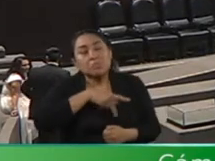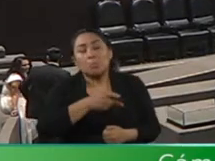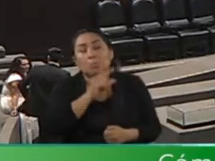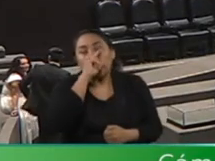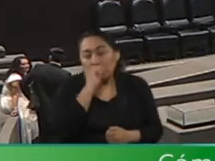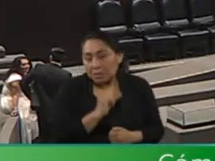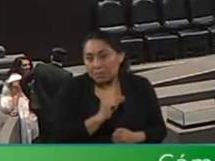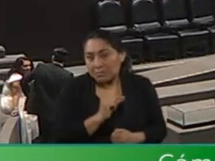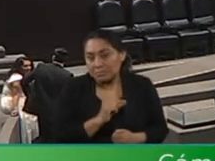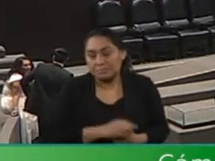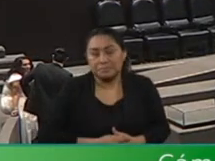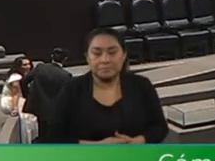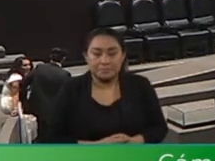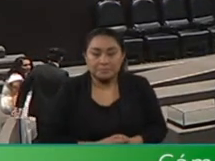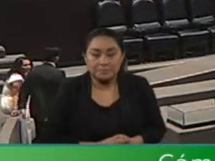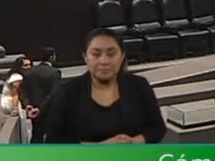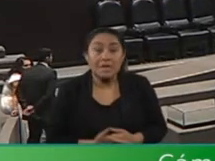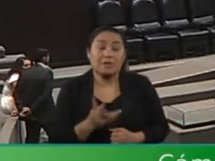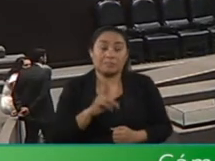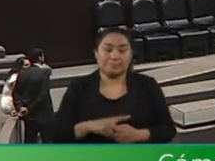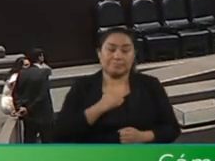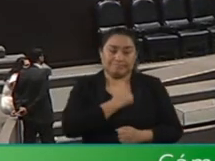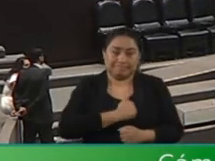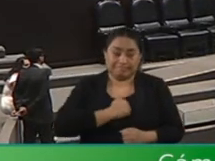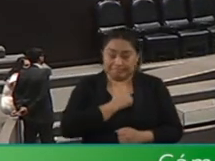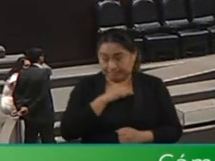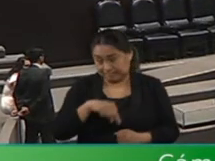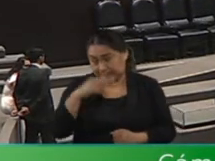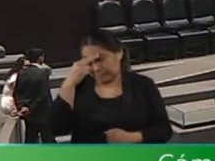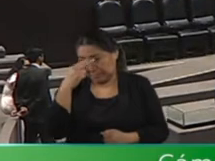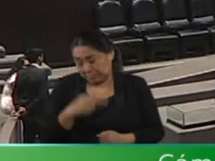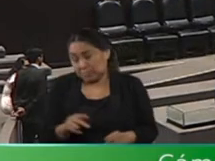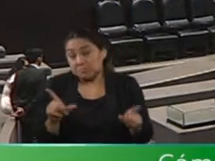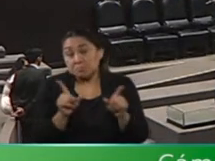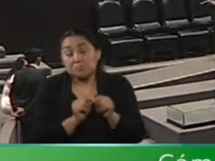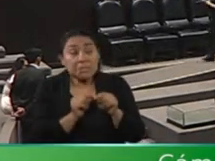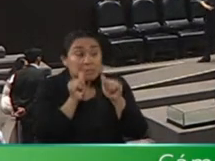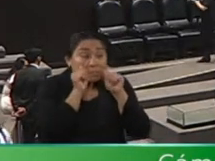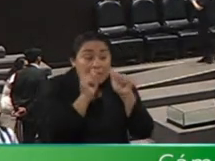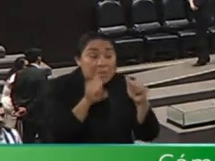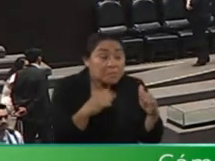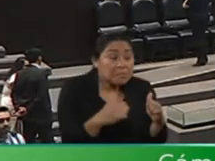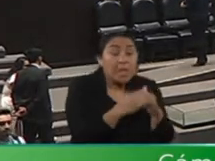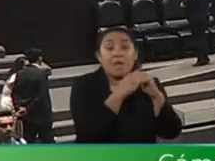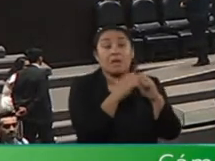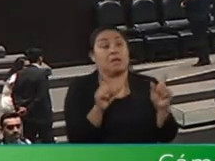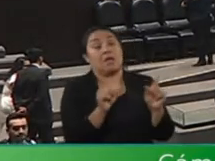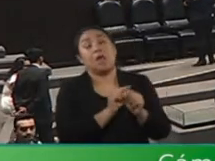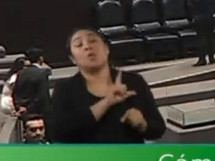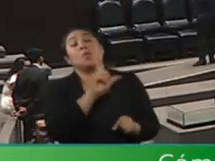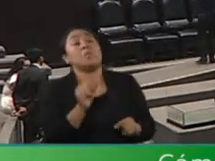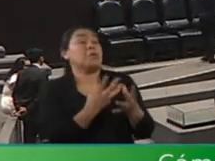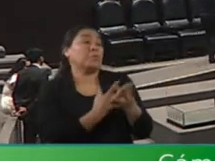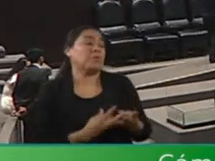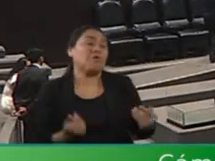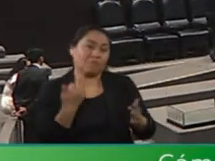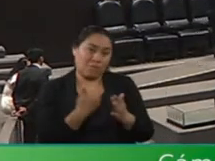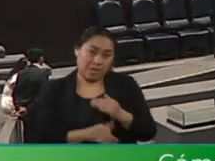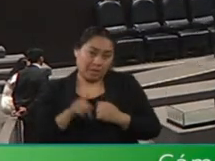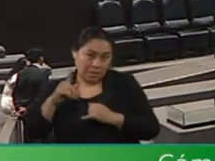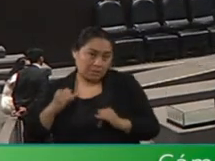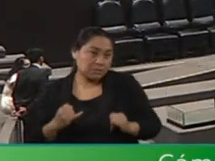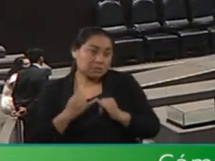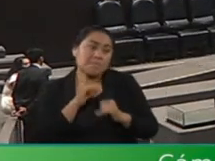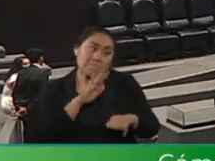integral y regular Lamentablemente en México solo se atiende la crisis y no se da un seguimiento institucional